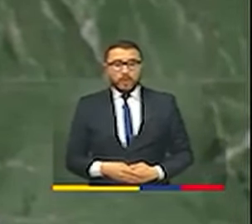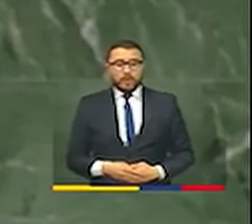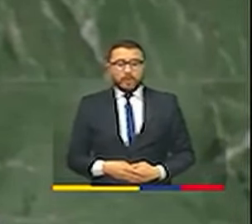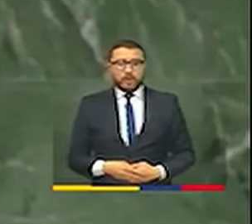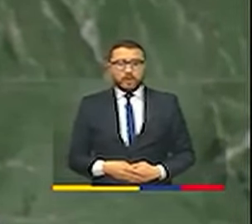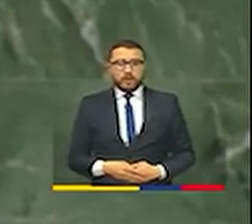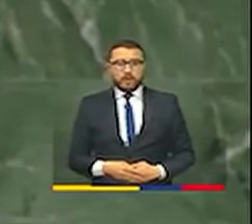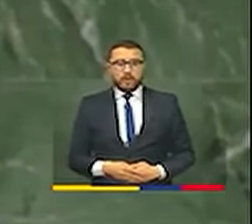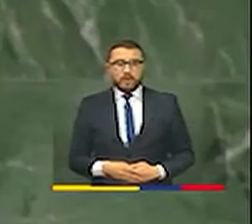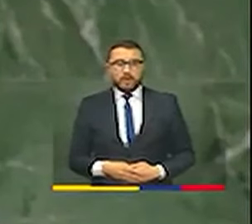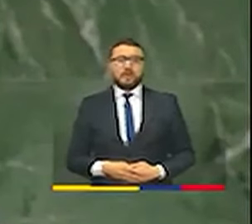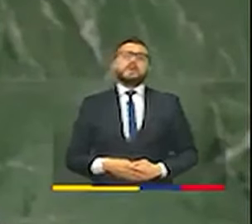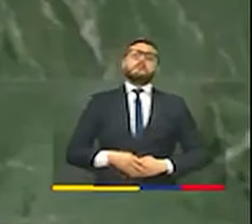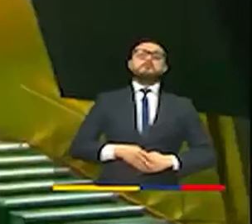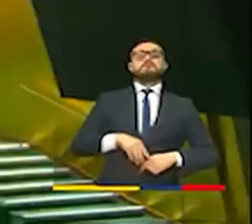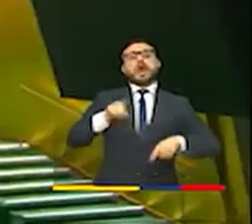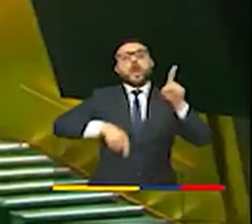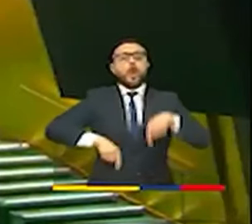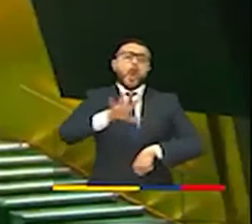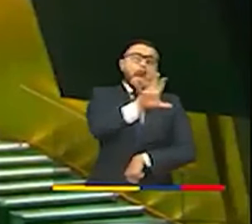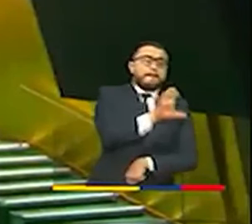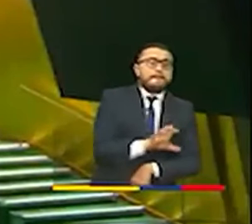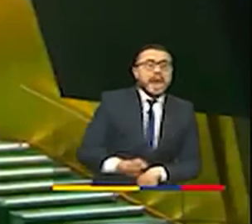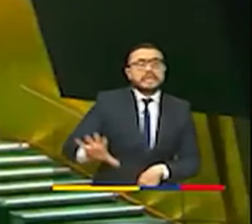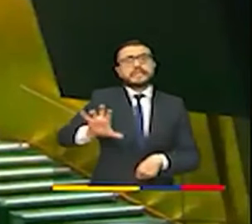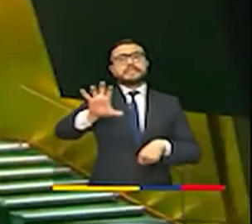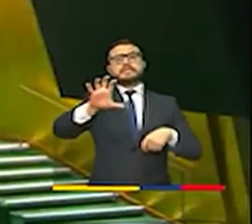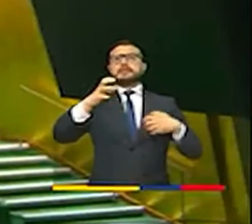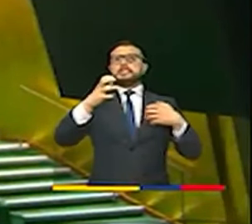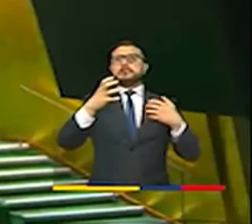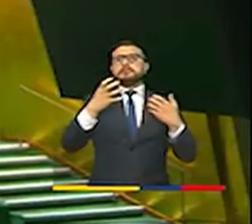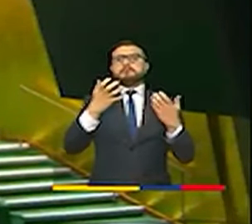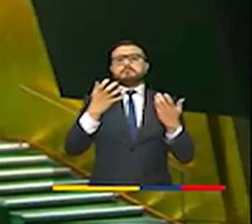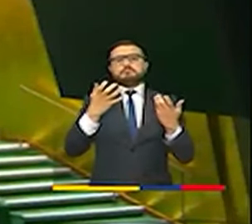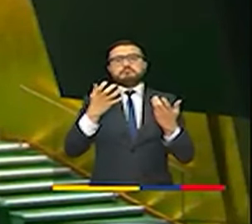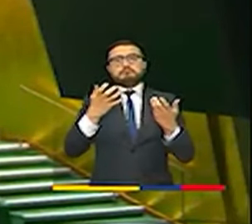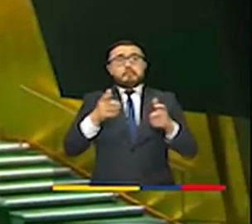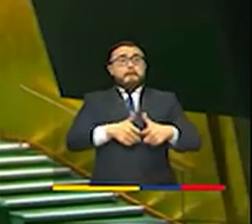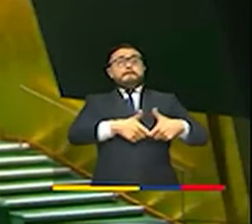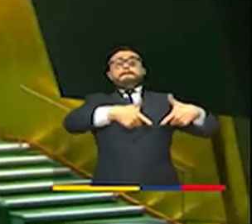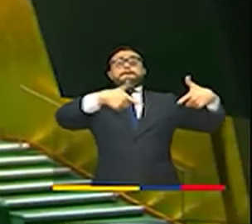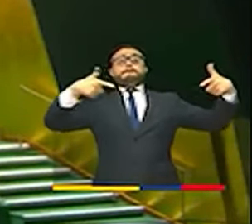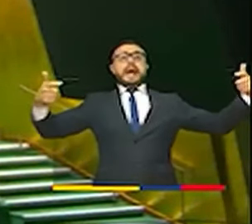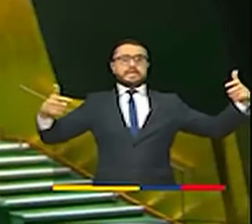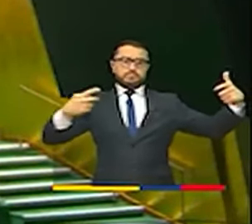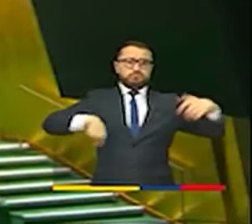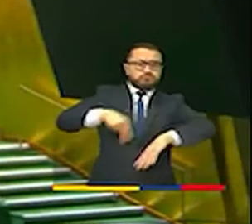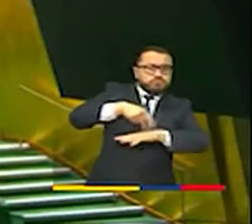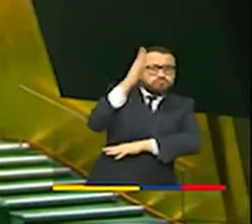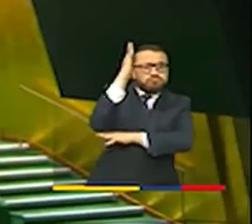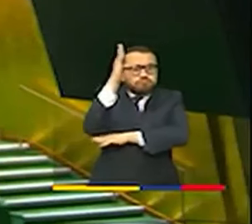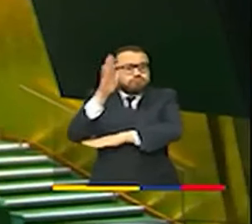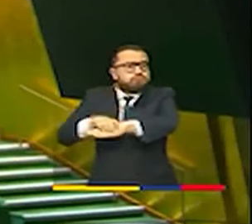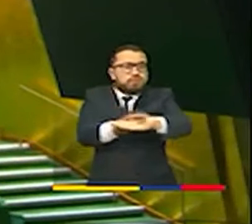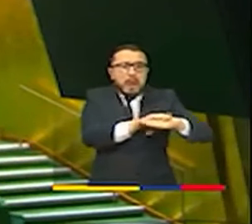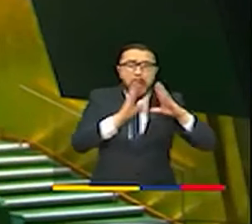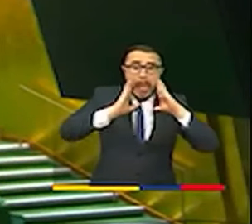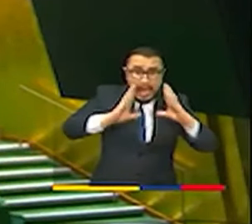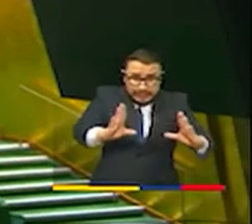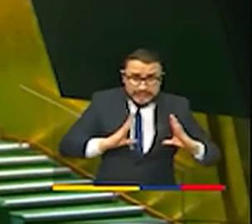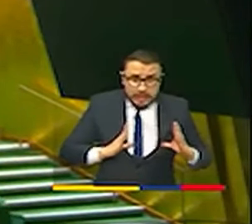No se escucha la voz de las naciones y pedimos unir el esfuerzo humano en pos de la